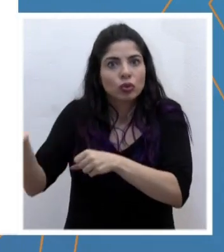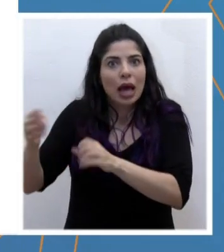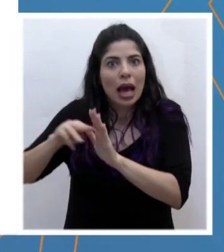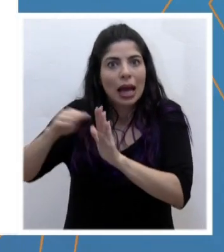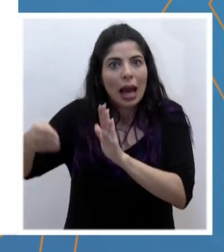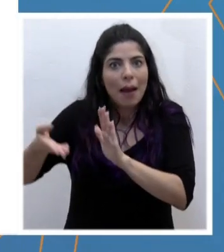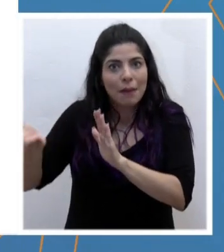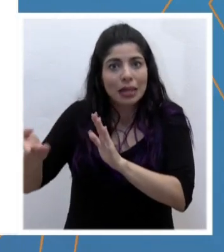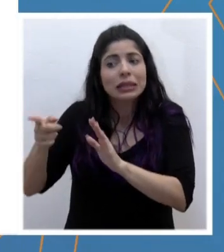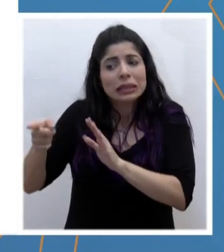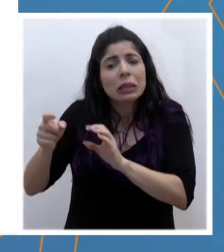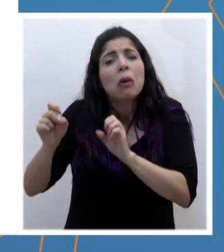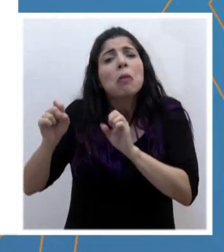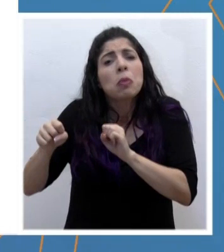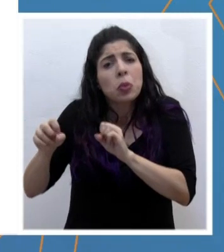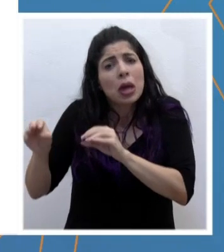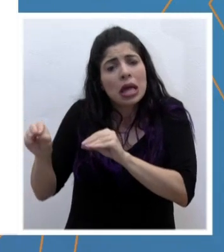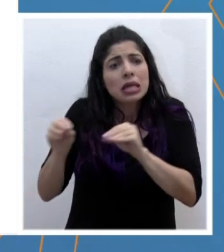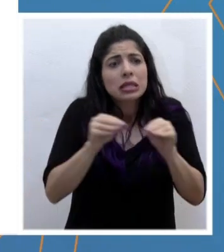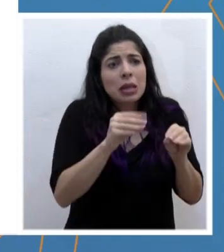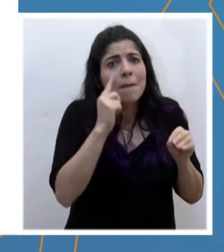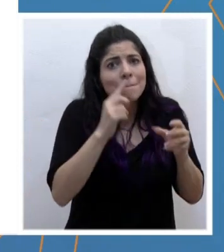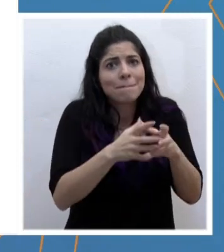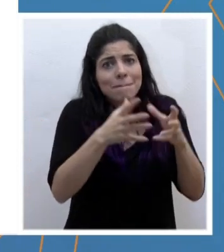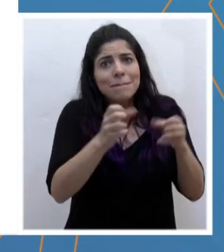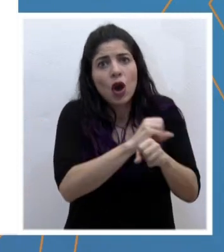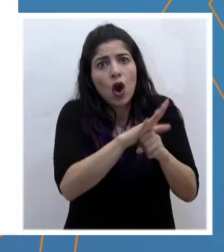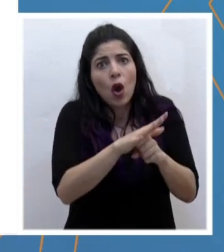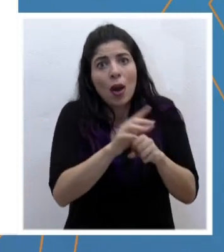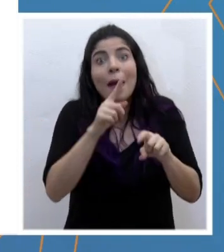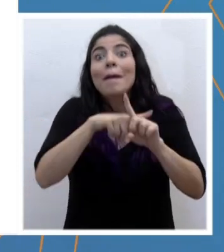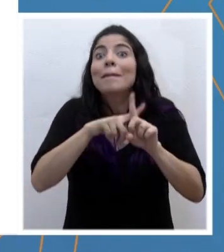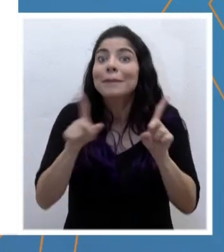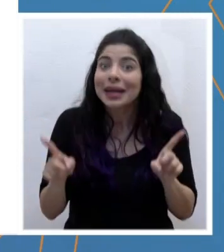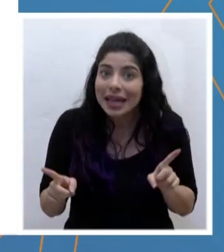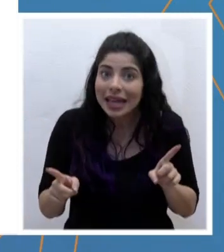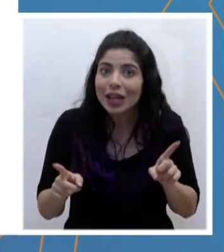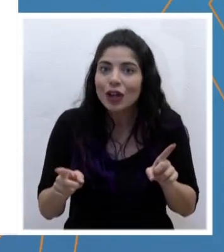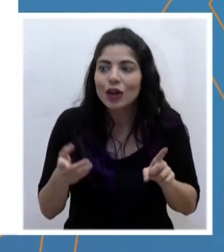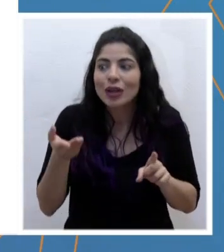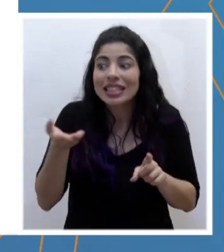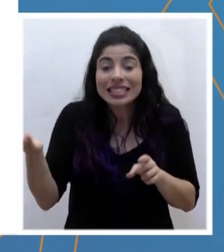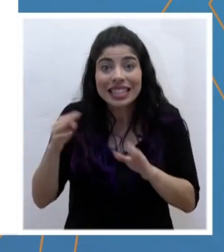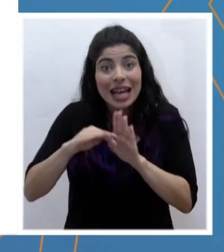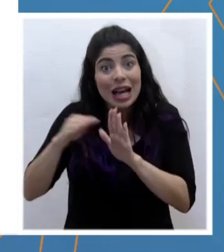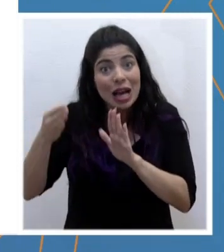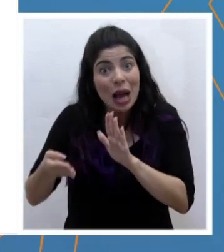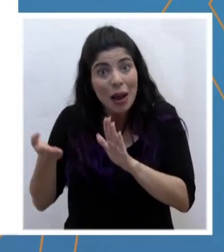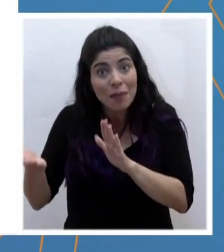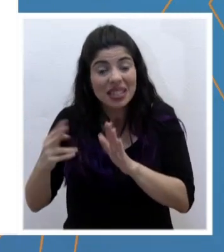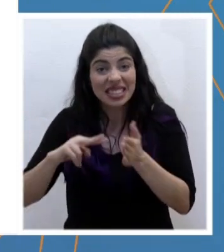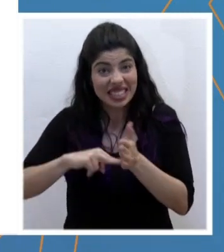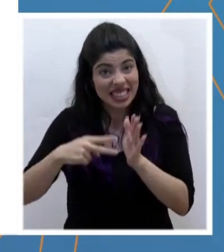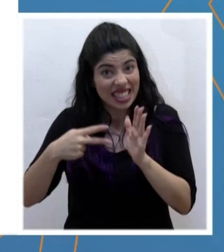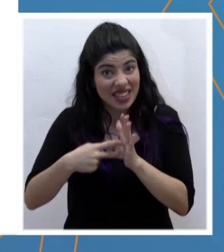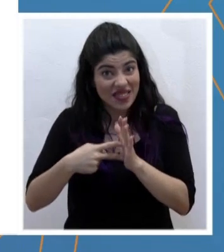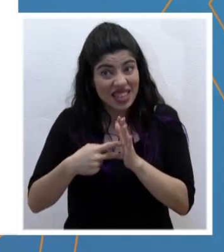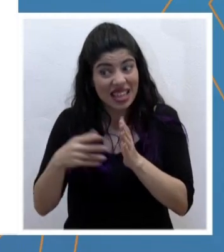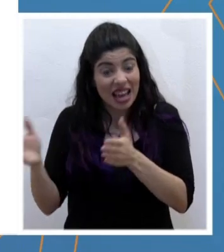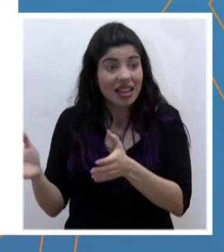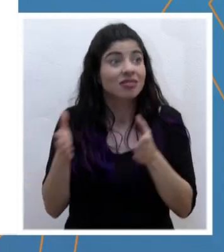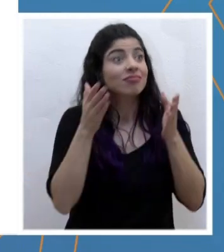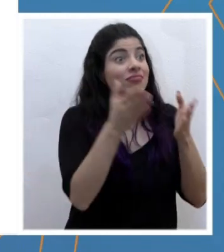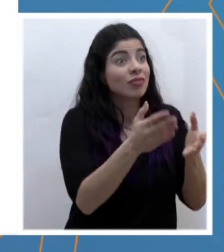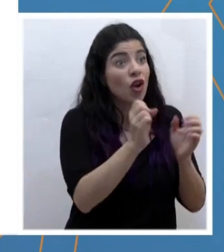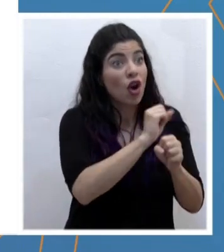camas que podemos utilizar para aumentar las camas de COVID-19. Sin embargo, el utilizar estas camas significaría sacrificar